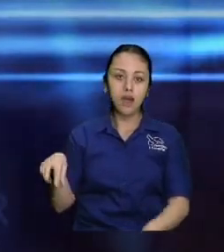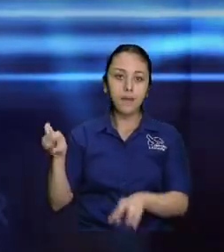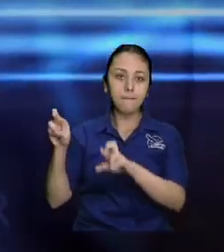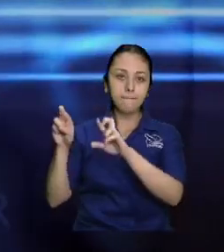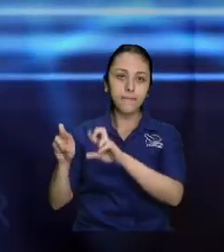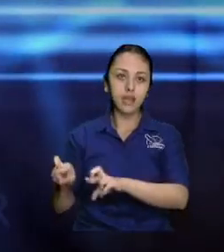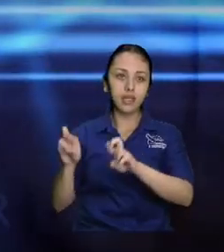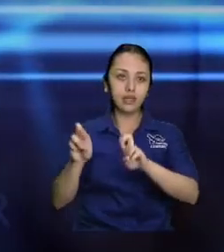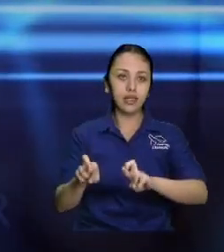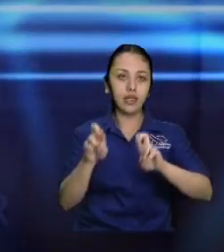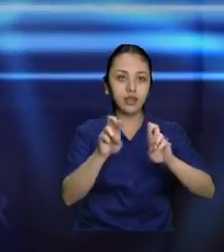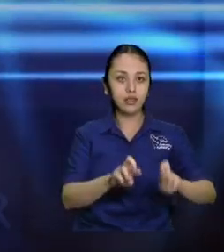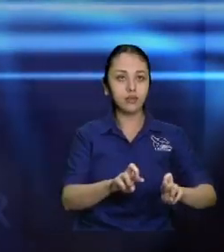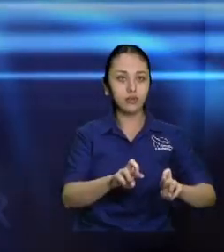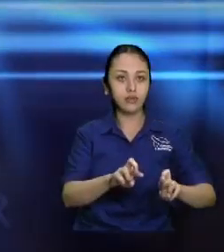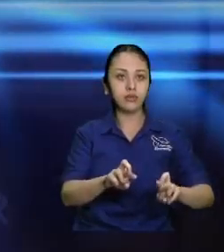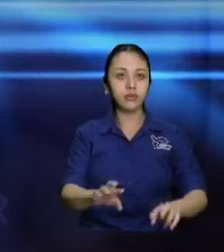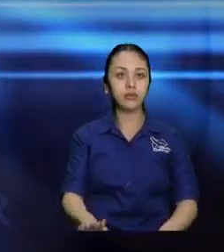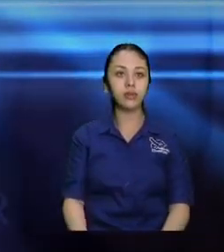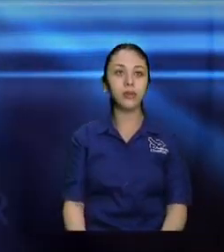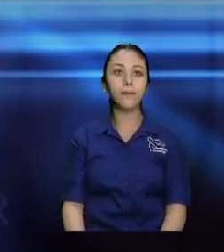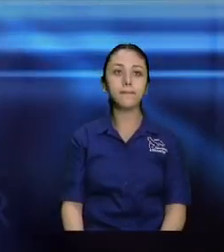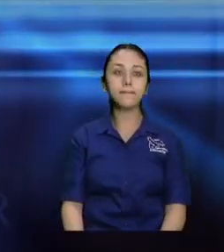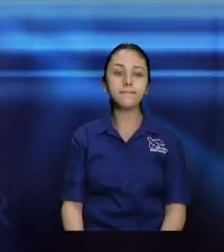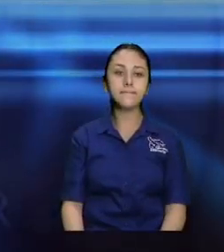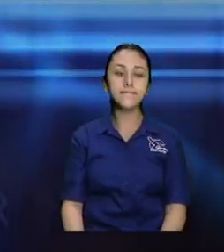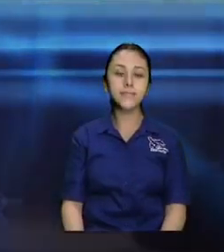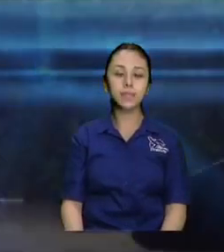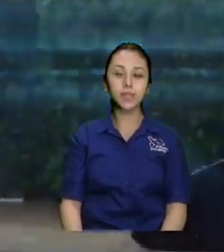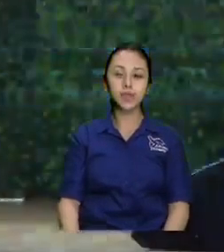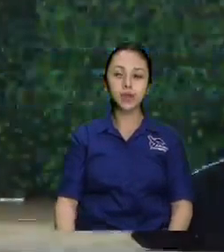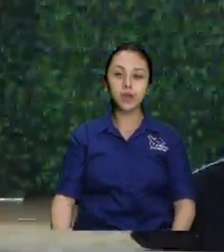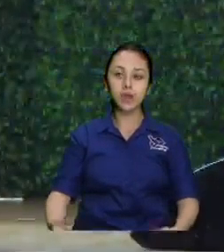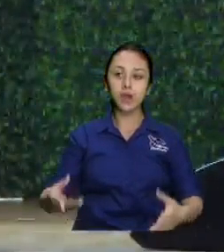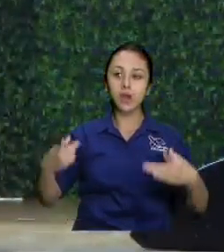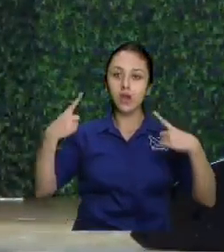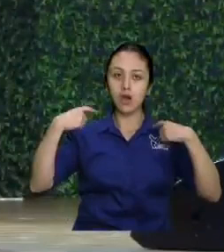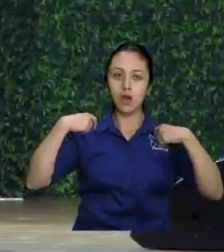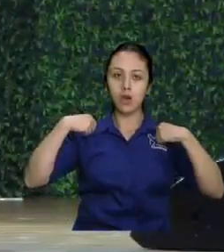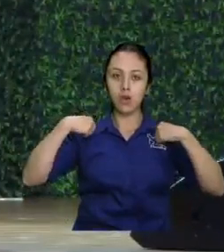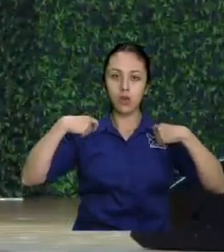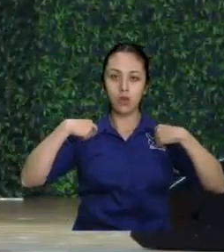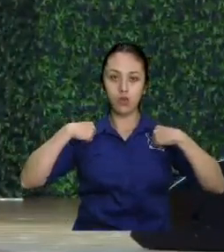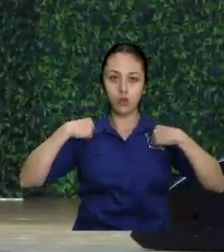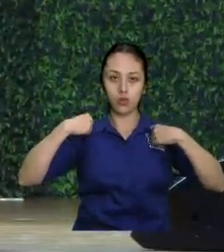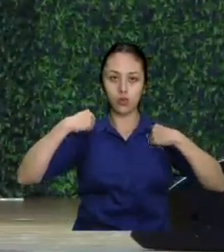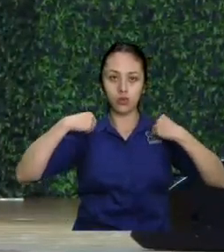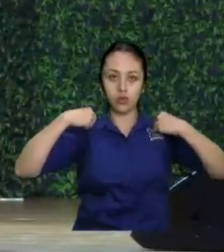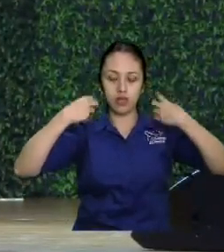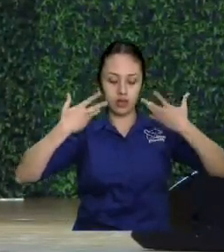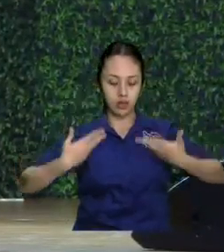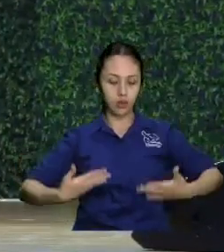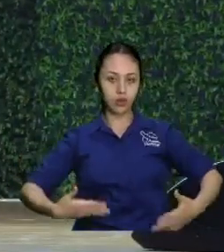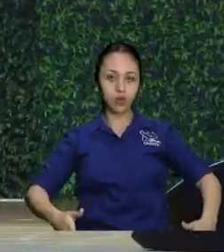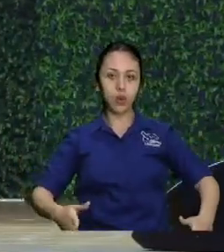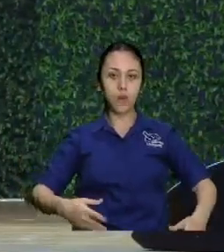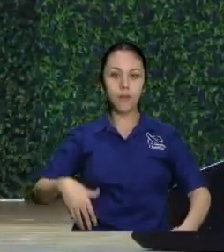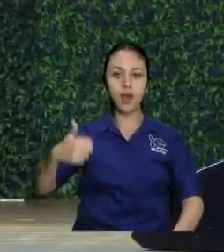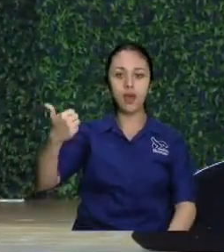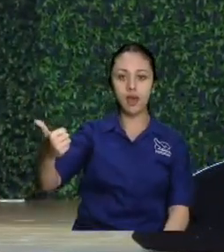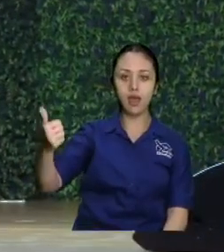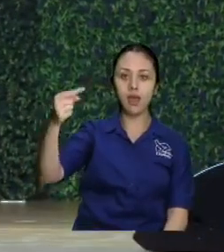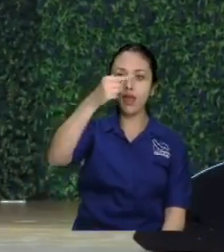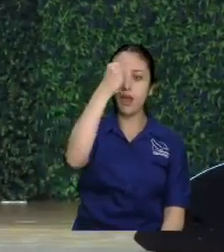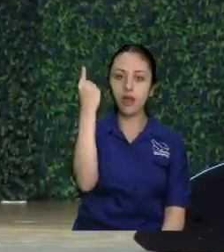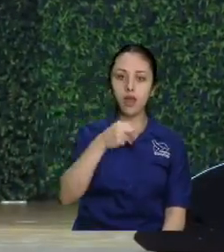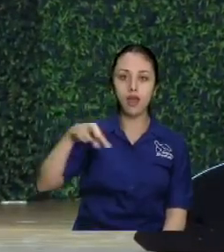incluso hay un pasaje en la Biblia en donde dice que un rey se puso ropa áspera. Y en el